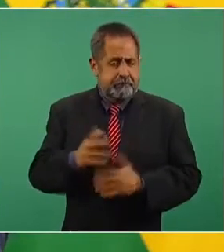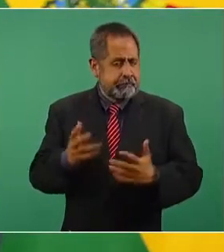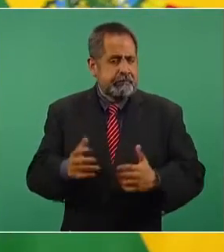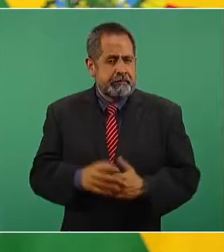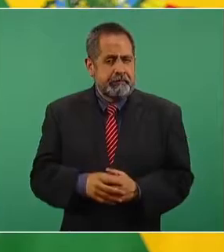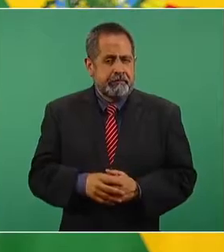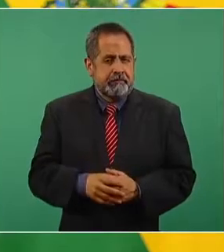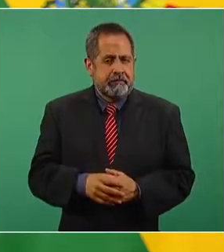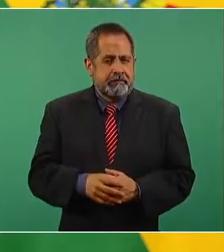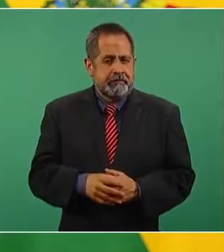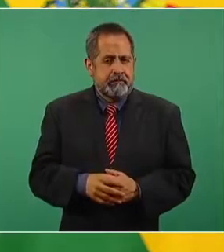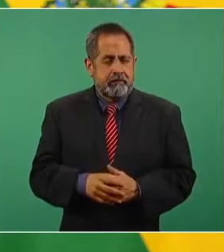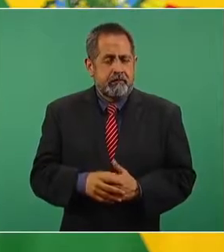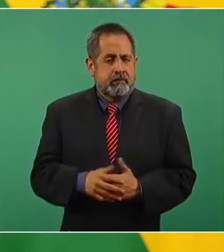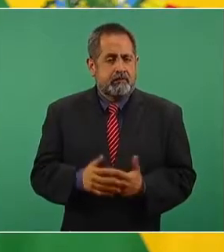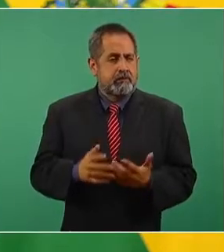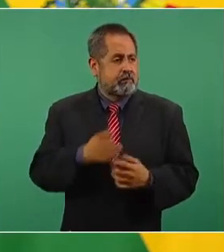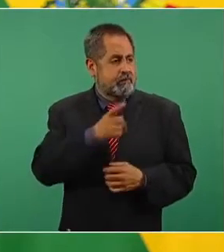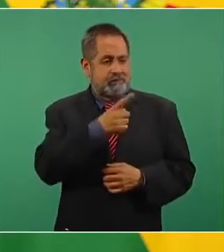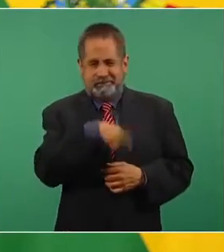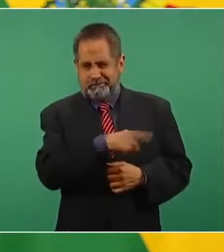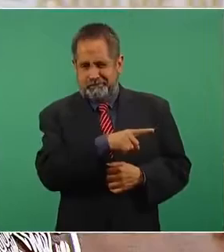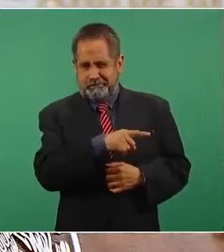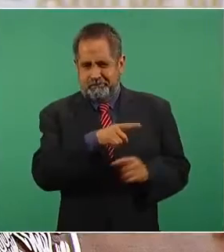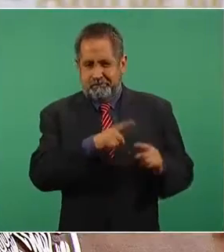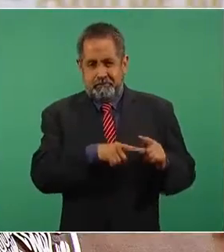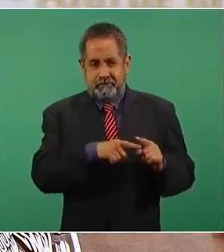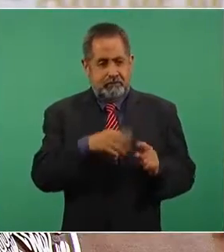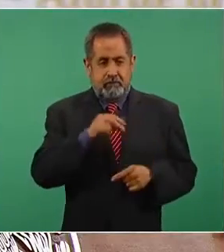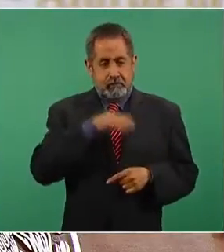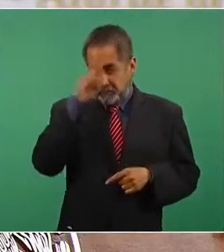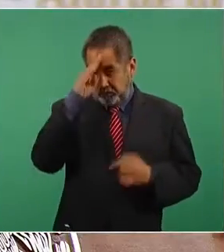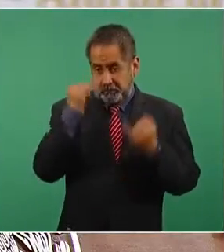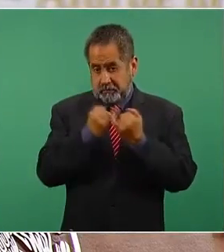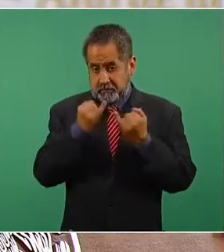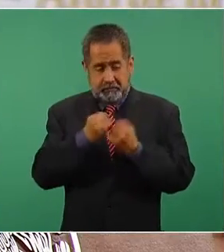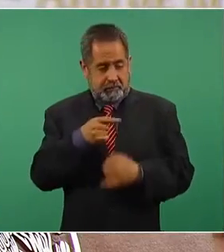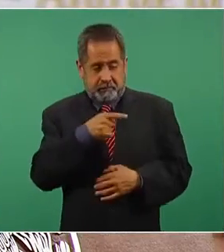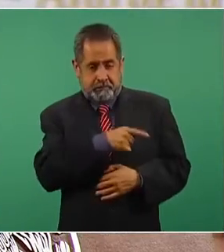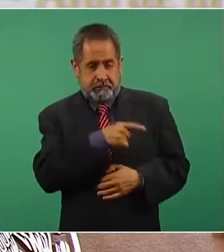Entonces, quienes no pensaban de esa manera,